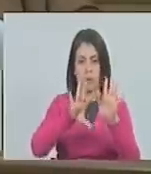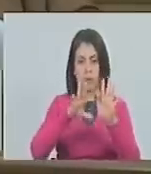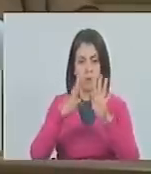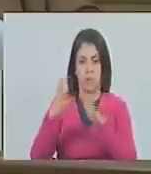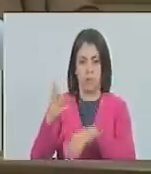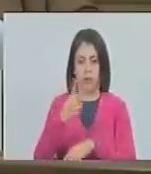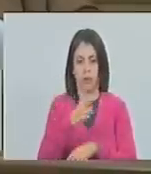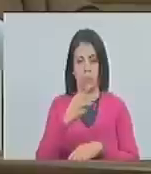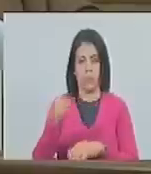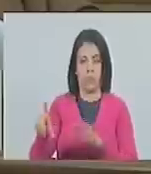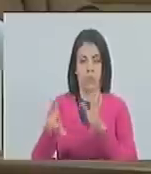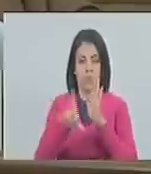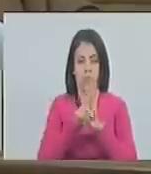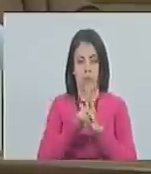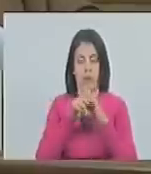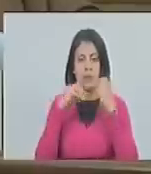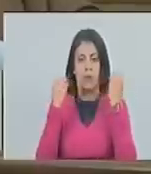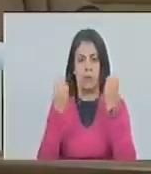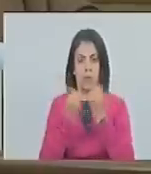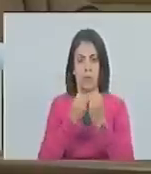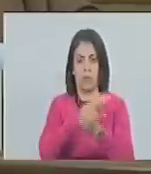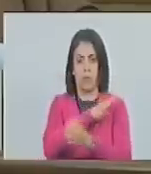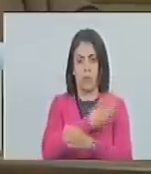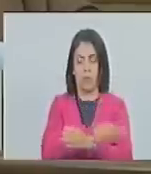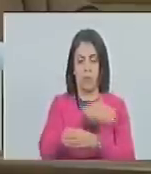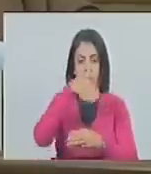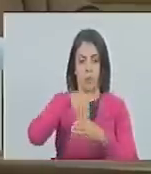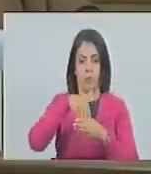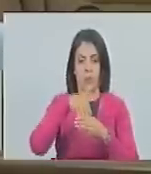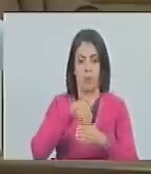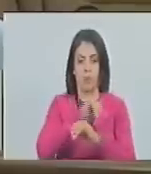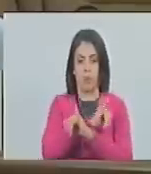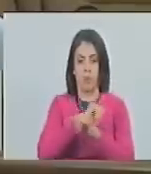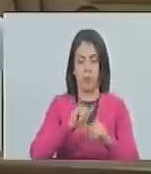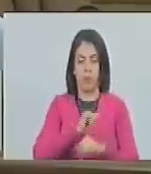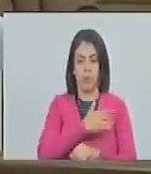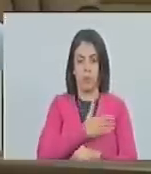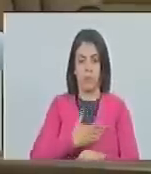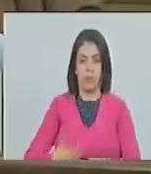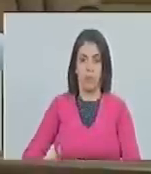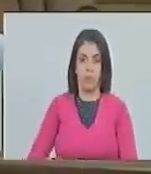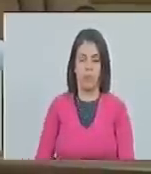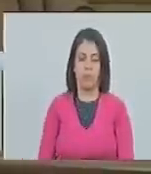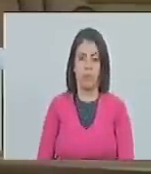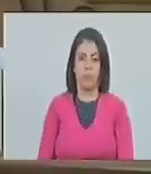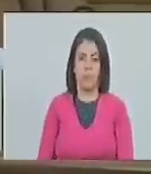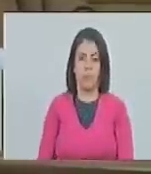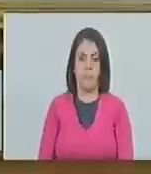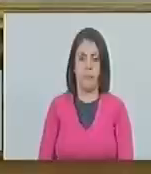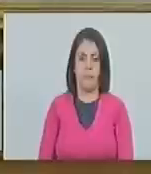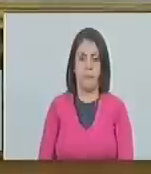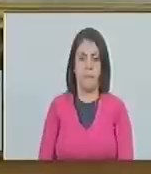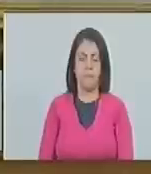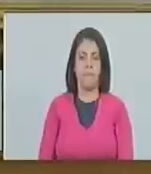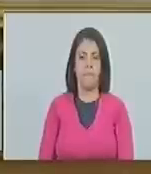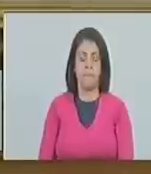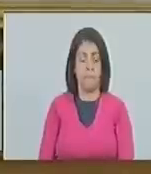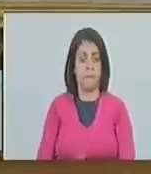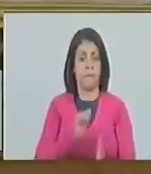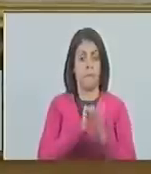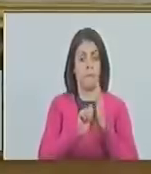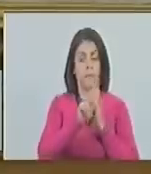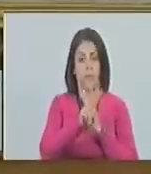19 y 20 de la Ley Orgánica del Poder Electoral. Es todo, ciudadano presidente. Y lo establecido en los